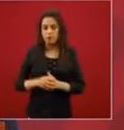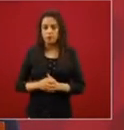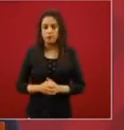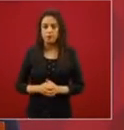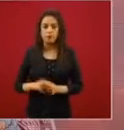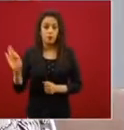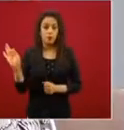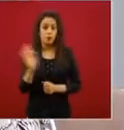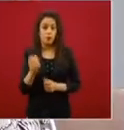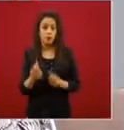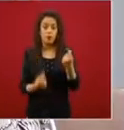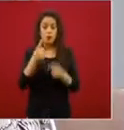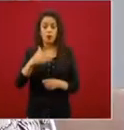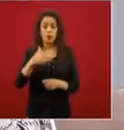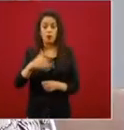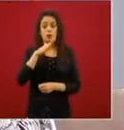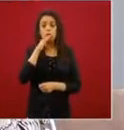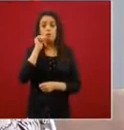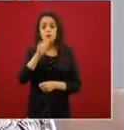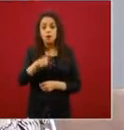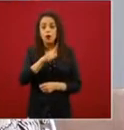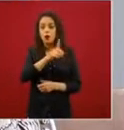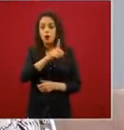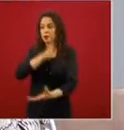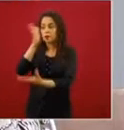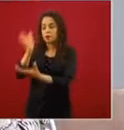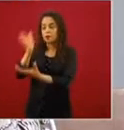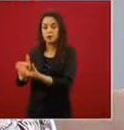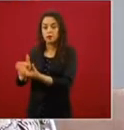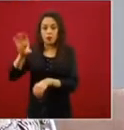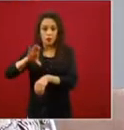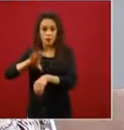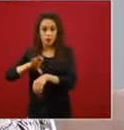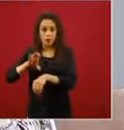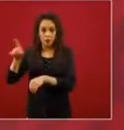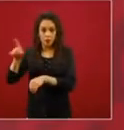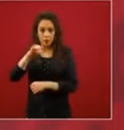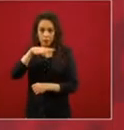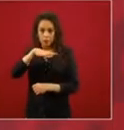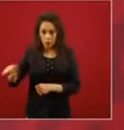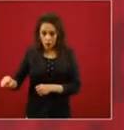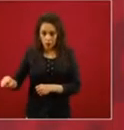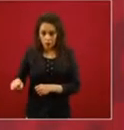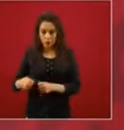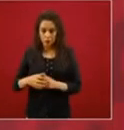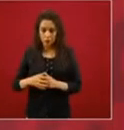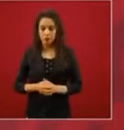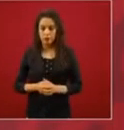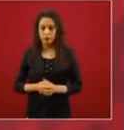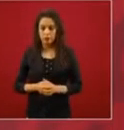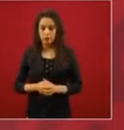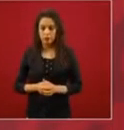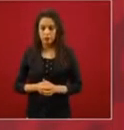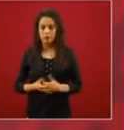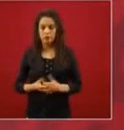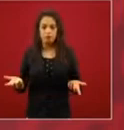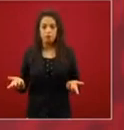síntomas acuden a su unidad de medicina familiar, acuden al seguro social, pues todos vamos a